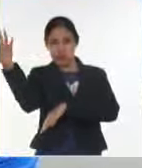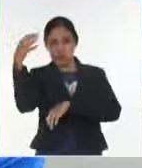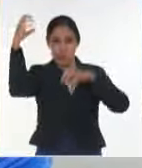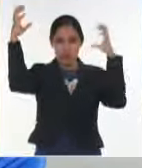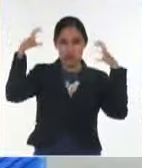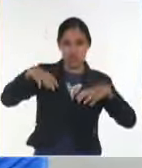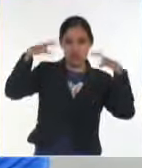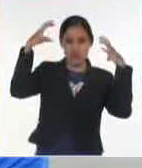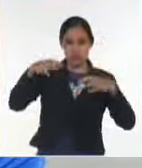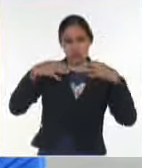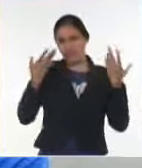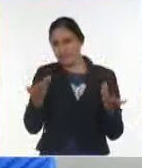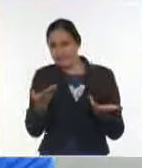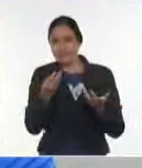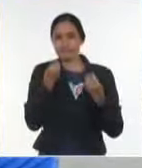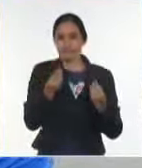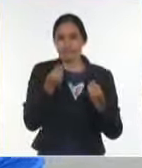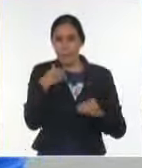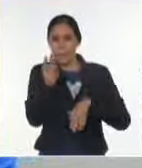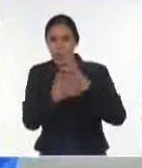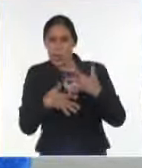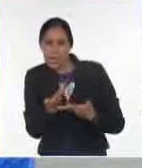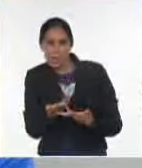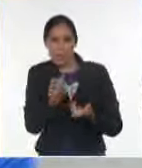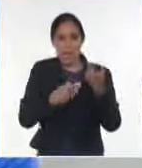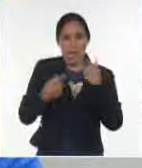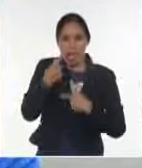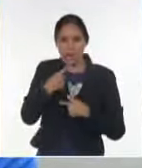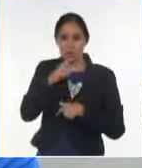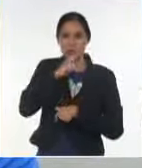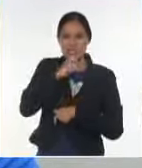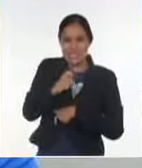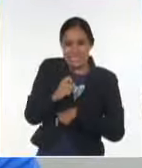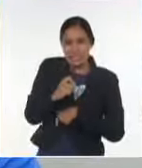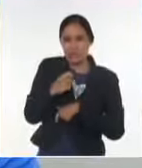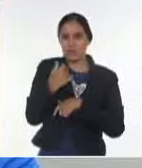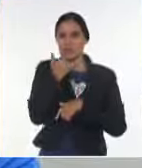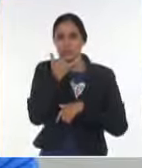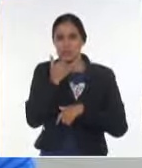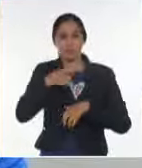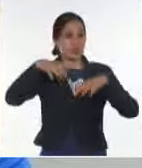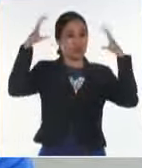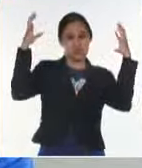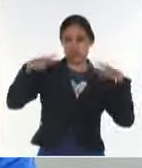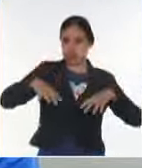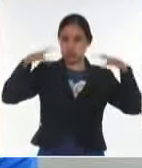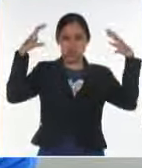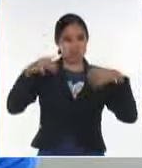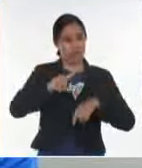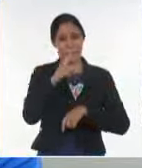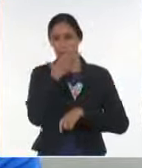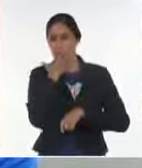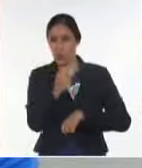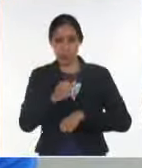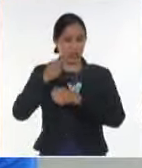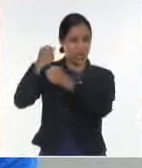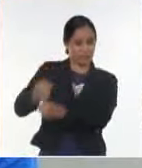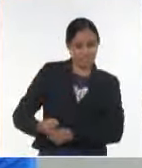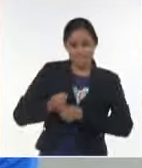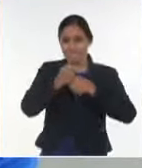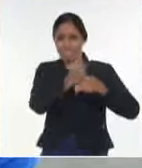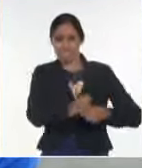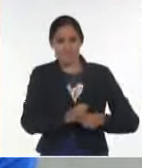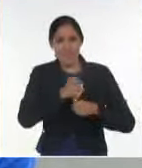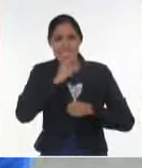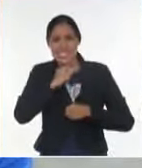favorece, te perjudica? ¿Cómo la ves? En lo personal, la lluvia no me gusta para remar, pero bueno, no es lo